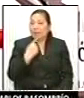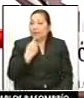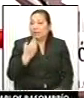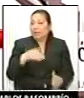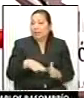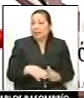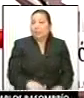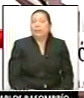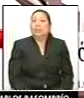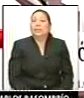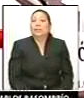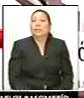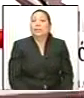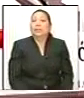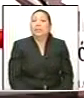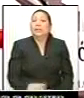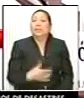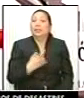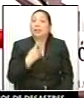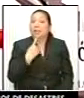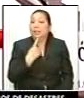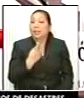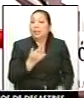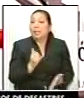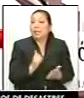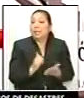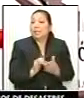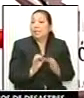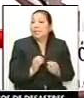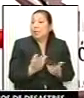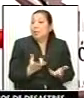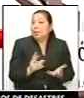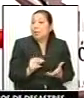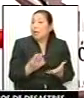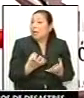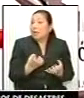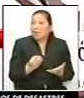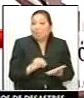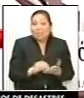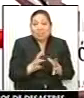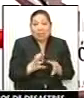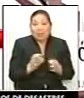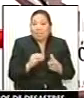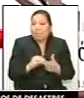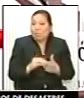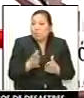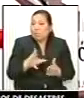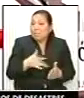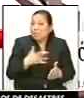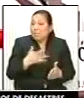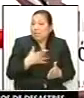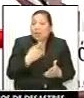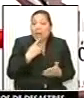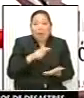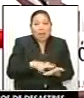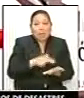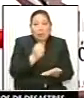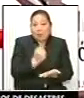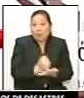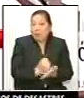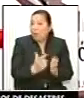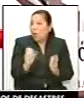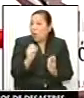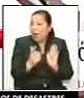incluso, es tal el sentido de esta lógica que si es que no queremos, o si se están hiriendo susceptibilidades, aprobemos una vacatio